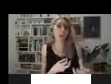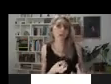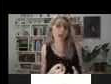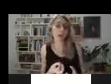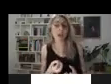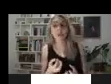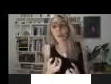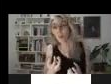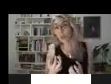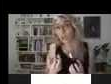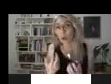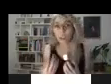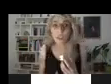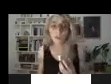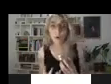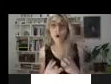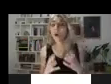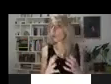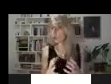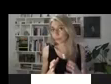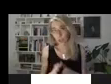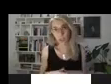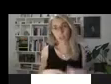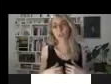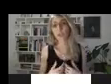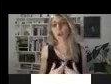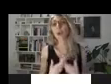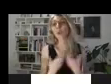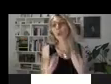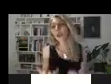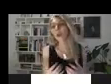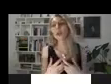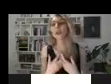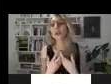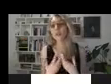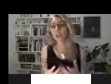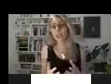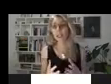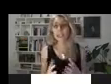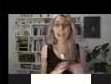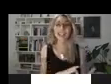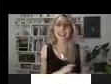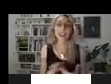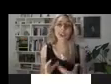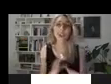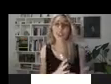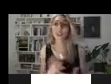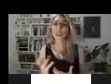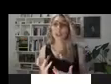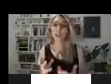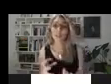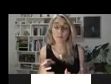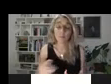la fotografía tome protagonismo, o no, o buscar otro tipo de galería